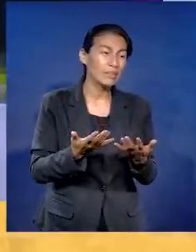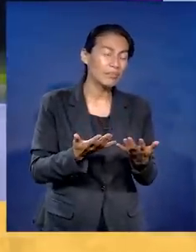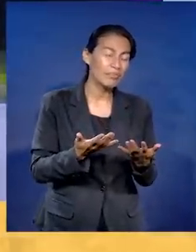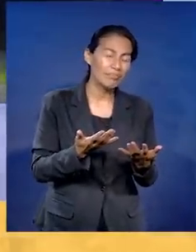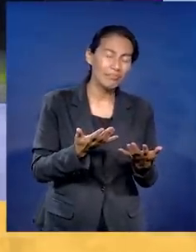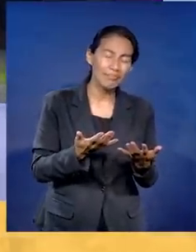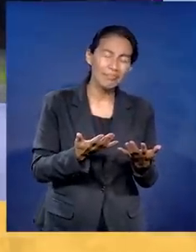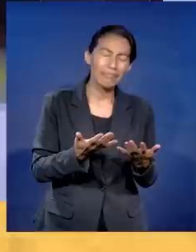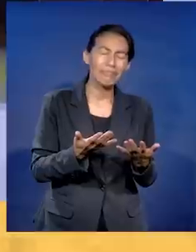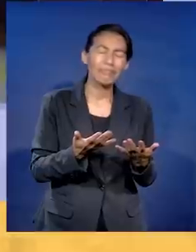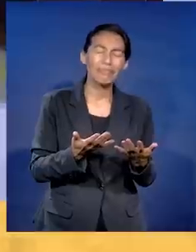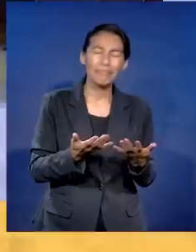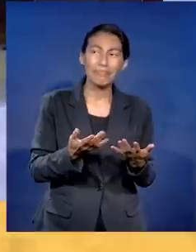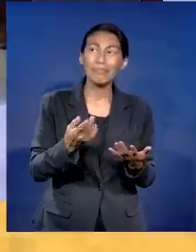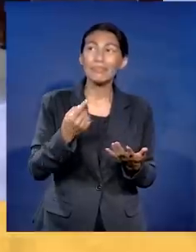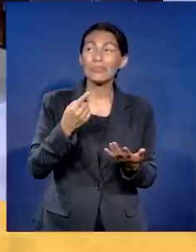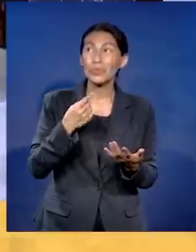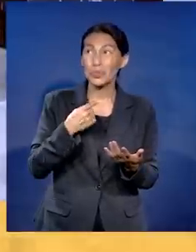peso,